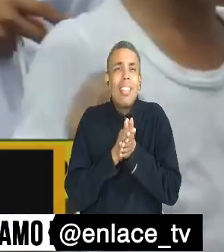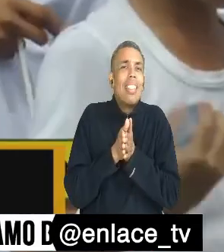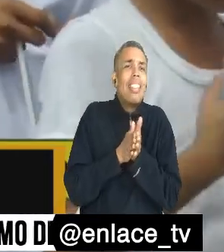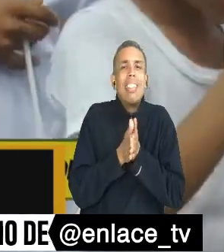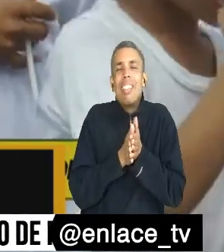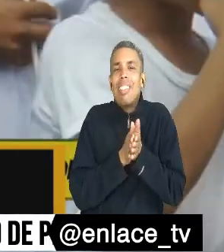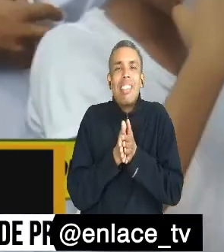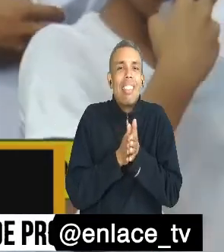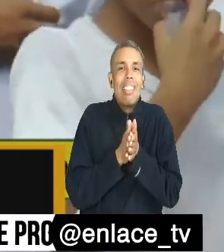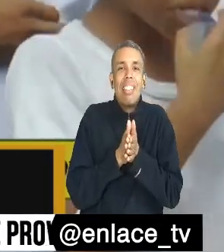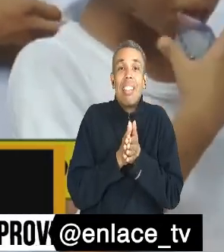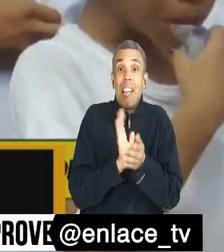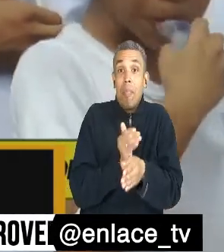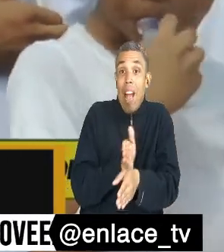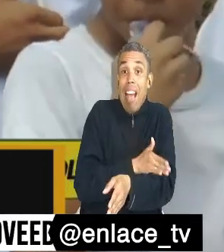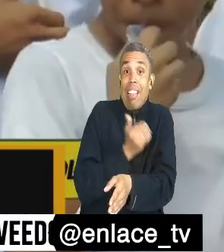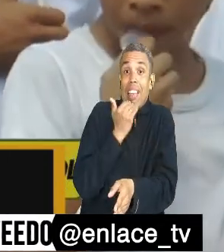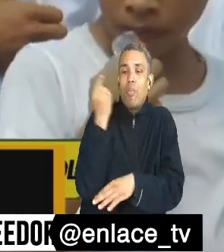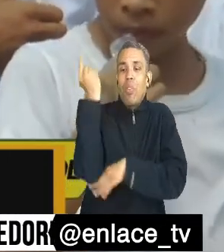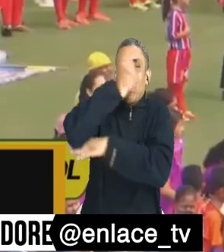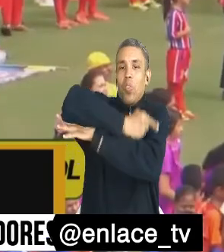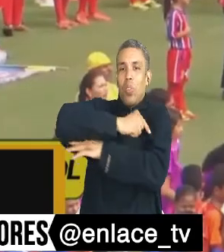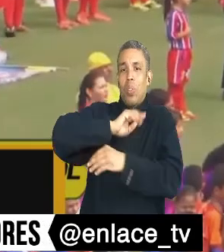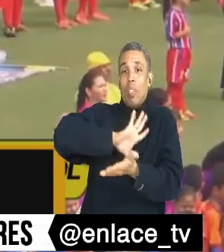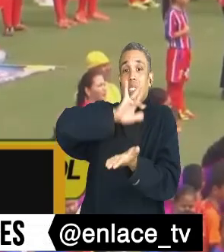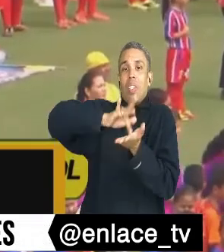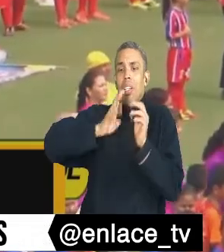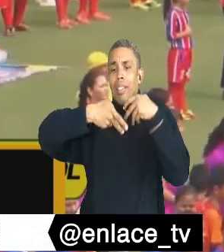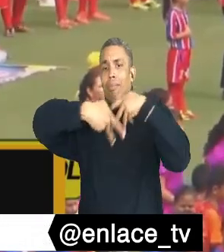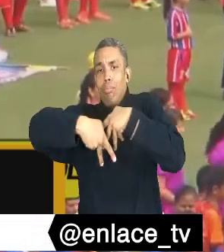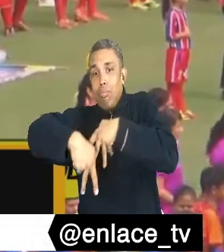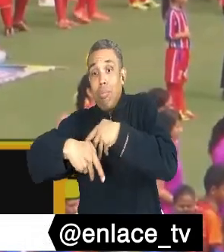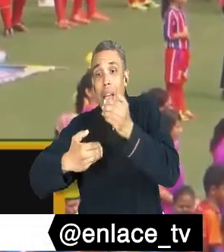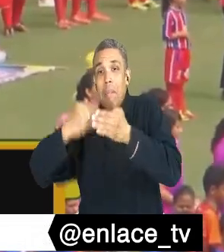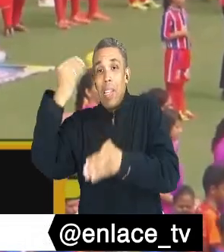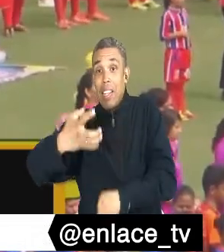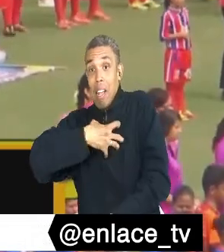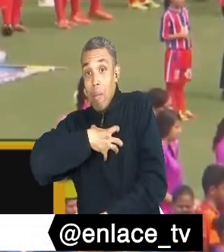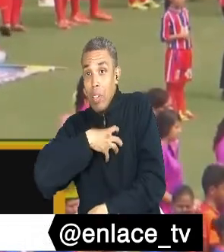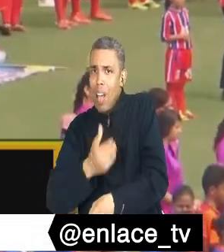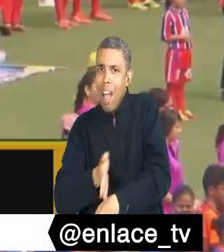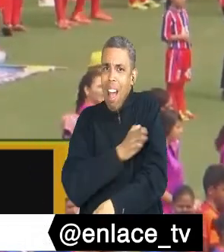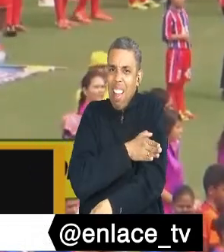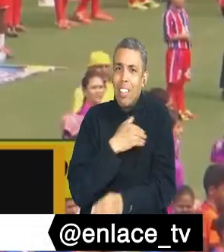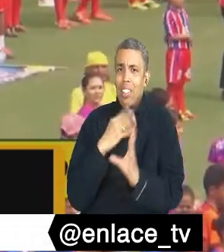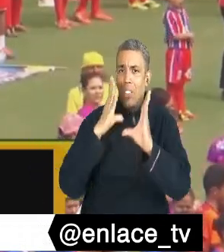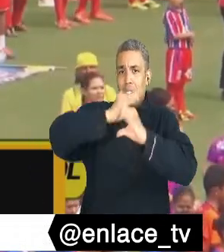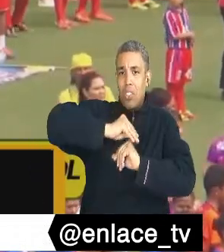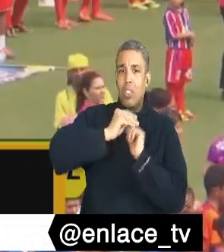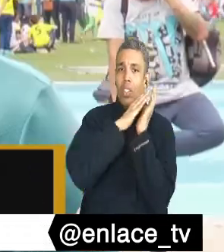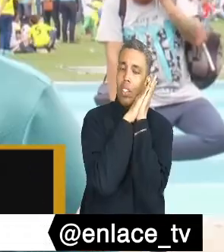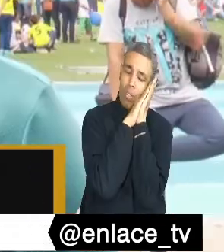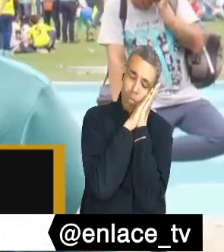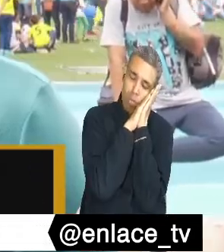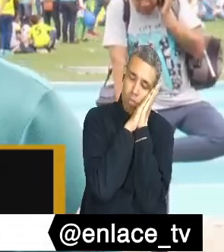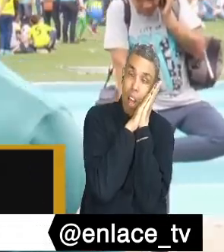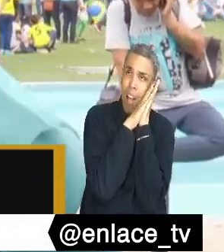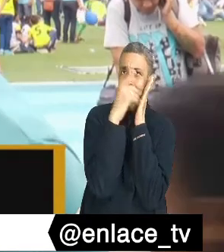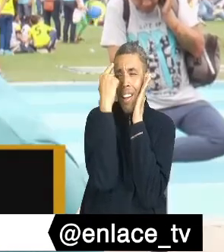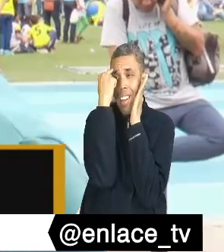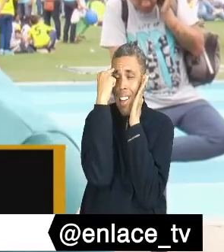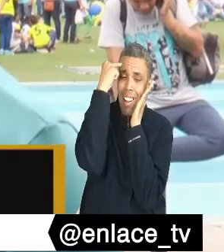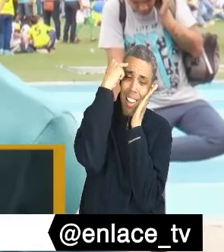día anterior a uno, a la inauguración de un torneo de fútbol, uno no dormía, uno sacó, o si dormía, dormía con los guayos y con el uniforme puesto.